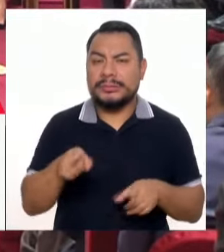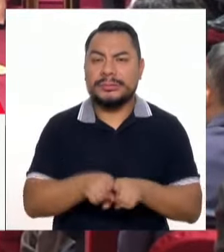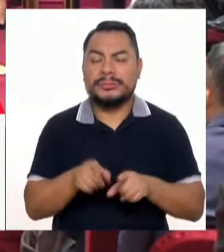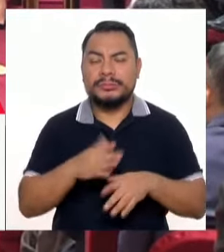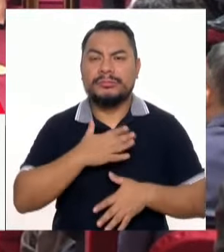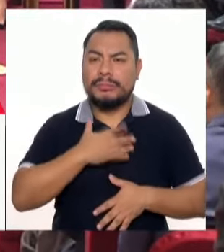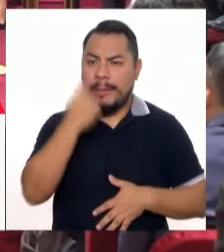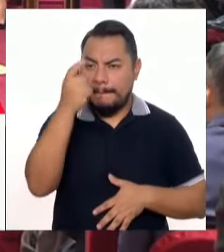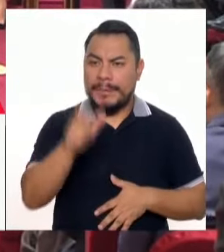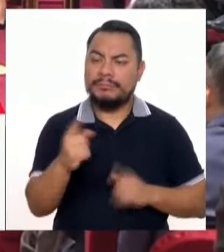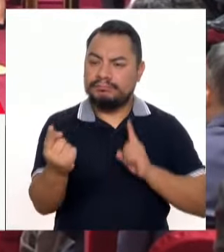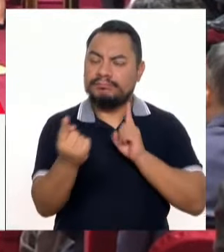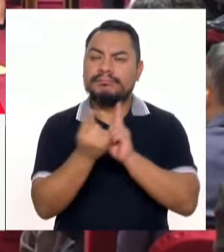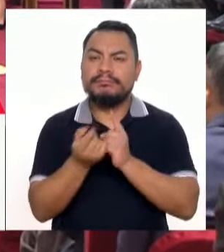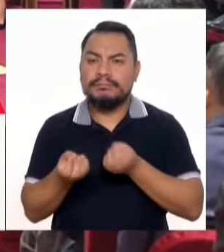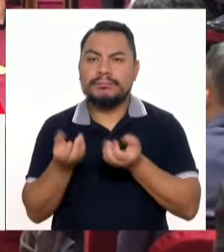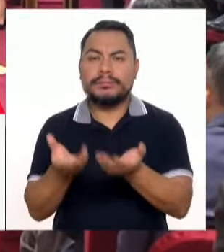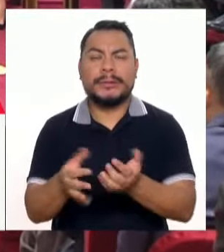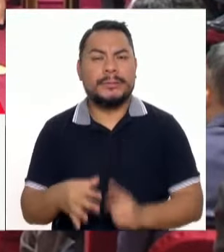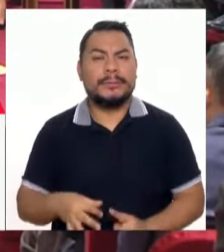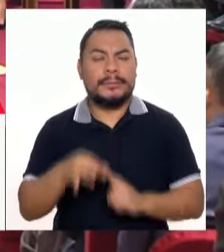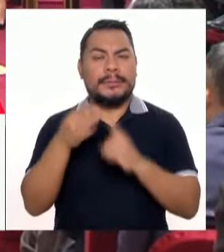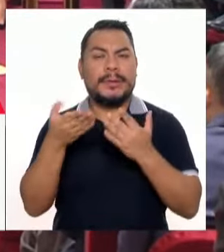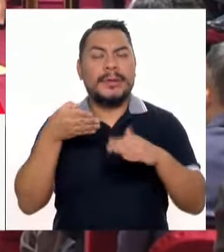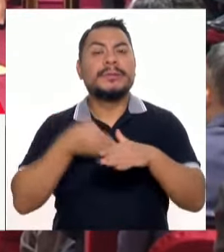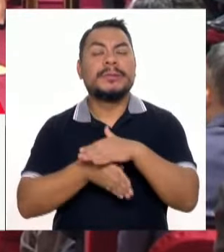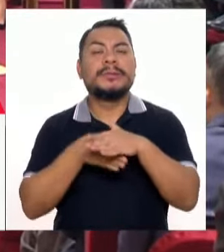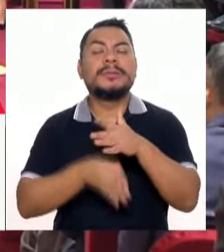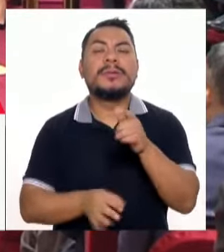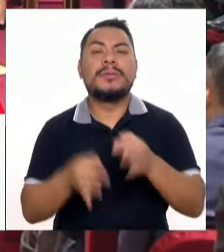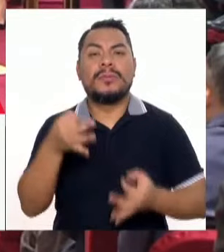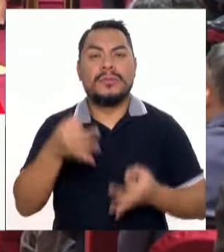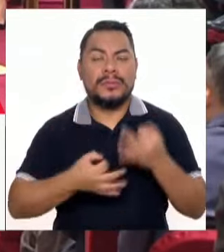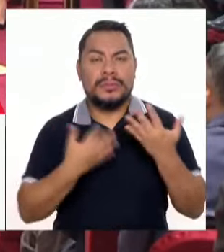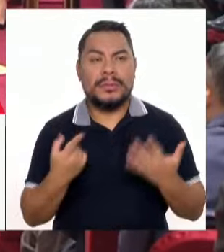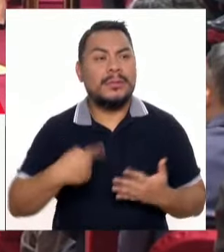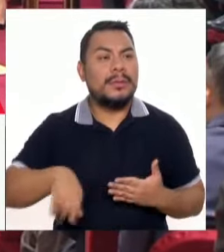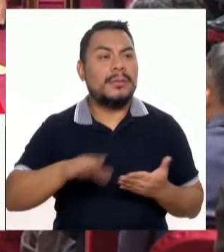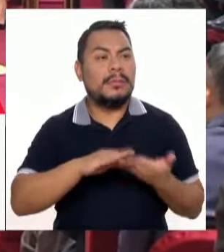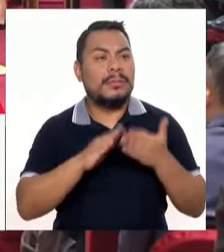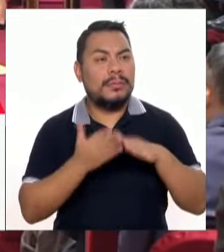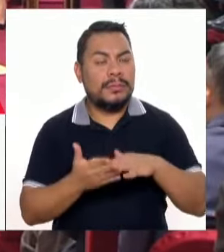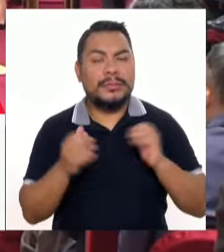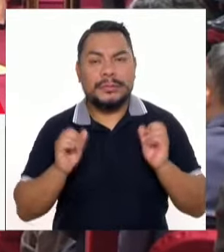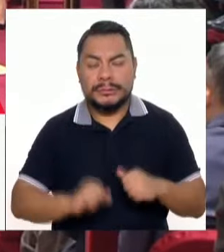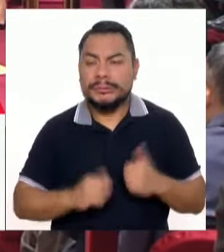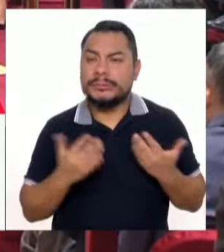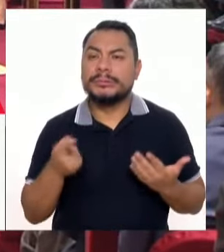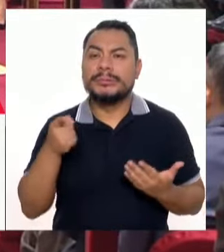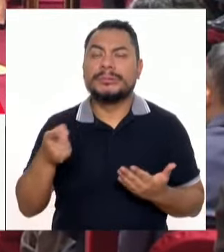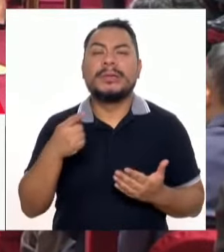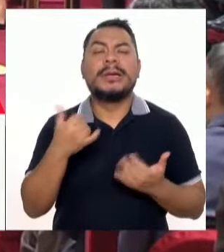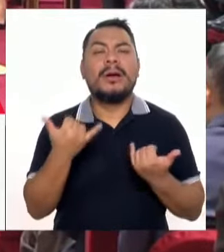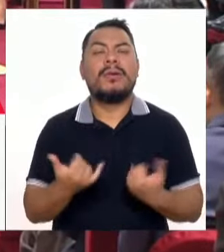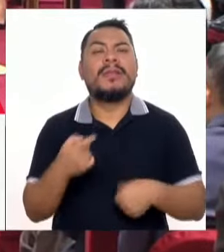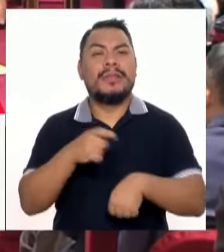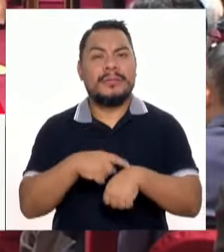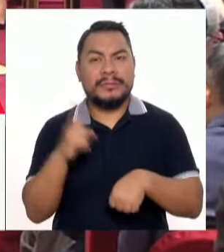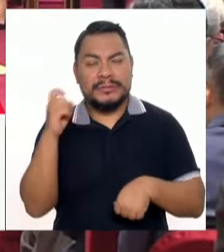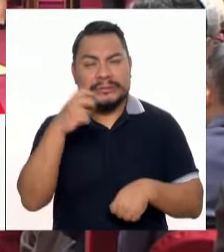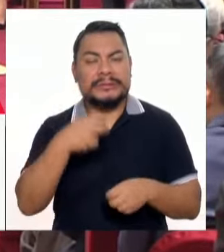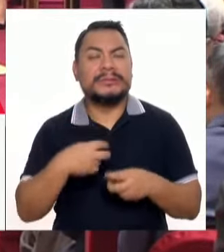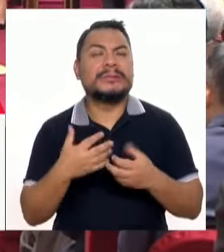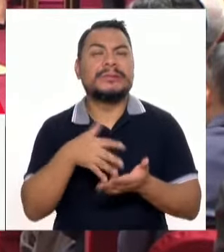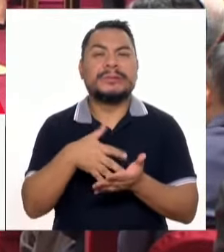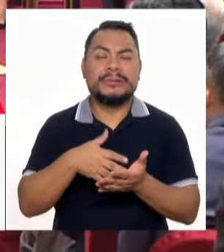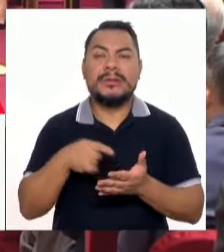humano, garantizando especialmente el acceso a la justicia a la población en estado de vulnerabilidad en 8